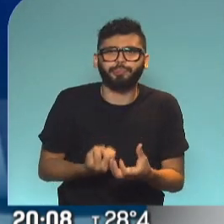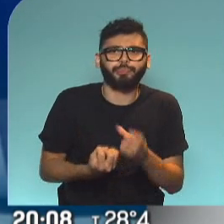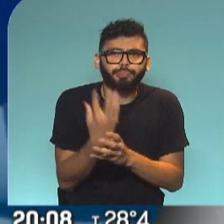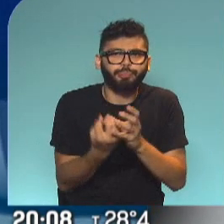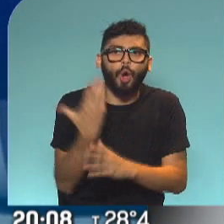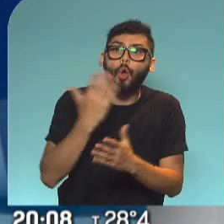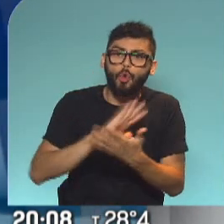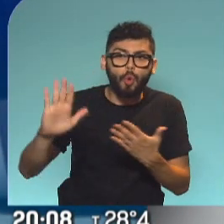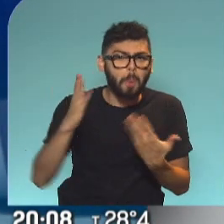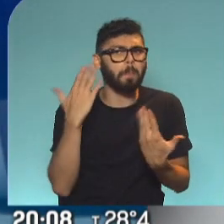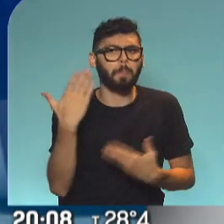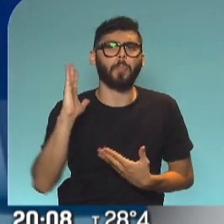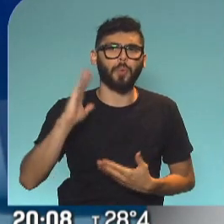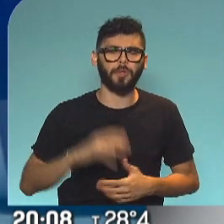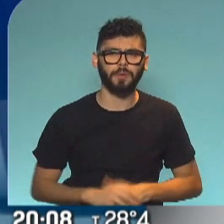innovadora.